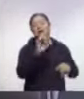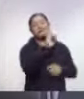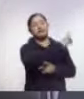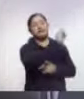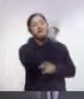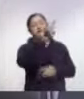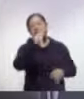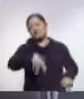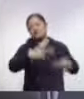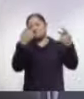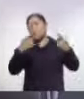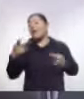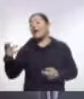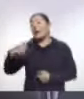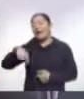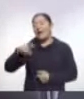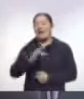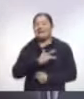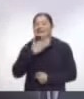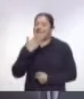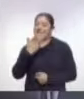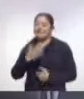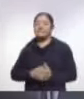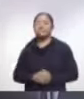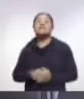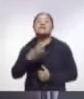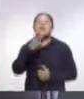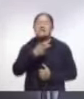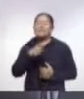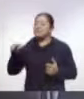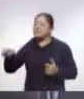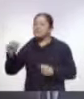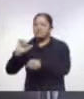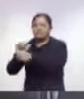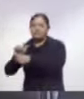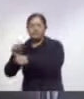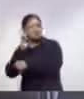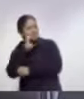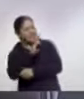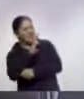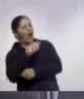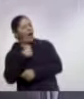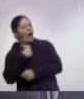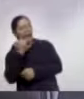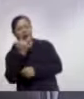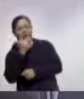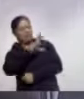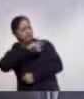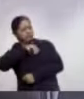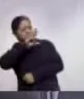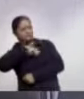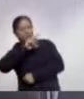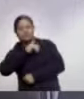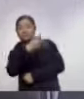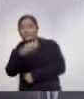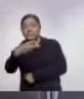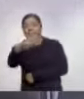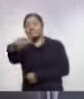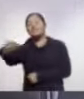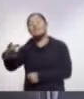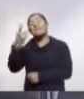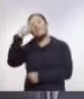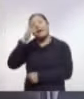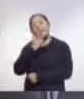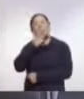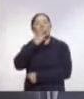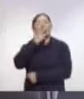incentiva desde luego que sí a otros artistas para que también puedan hacer lo mismo, para que produzcan, para que lo disfruten